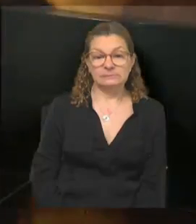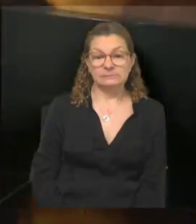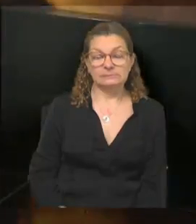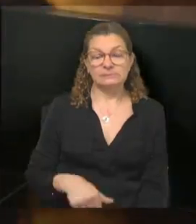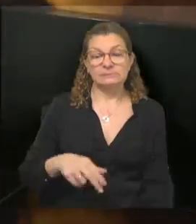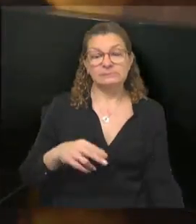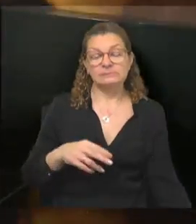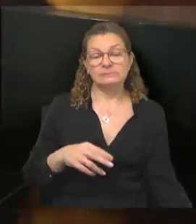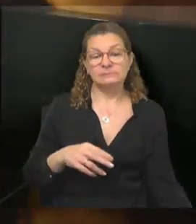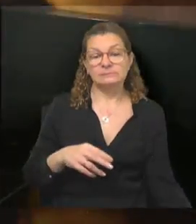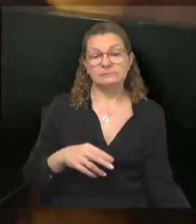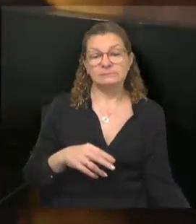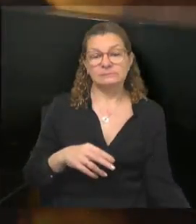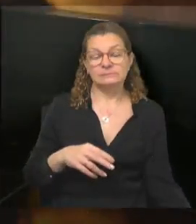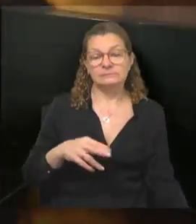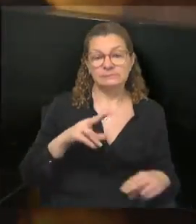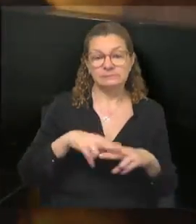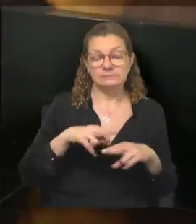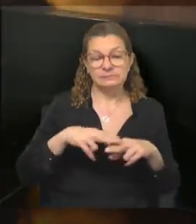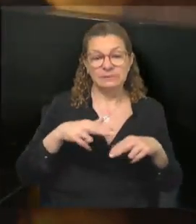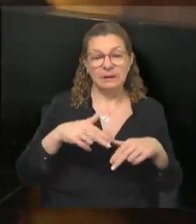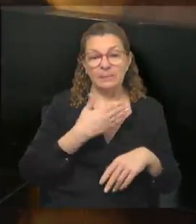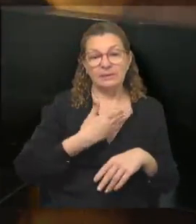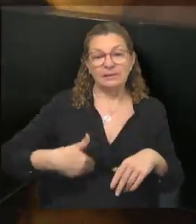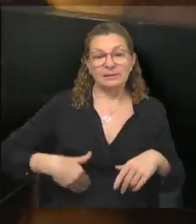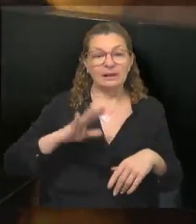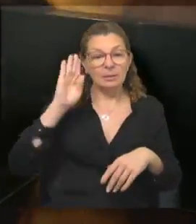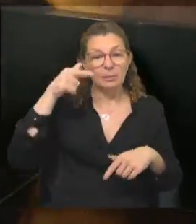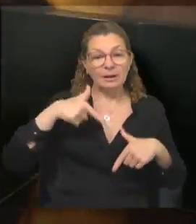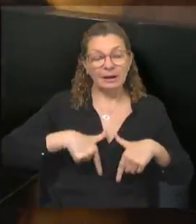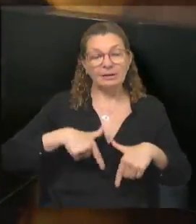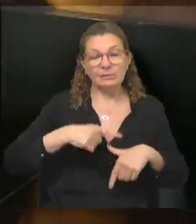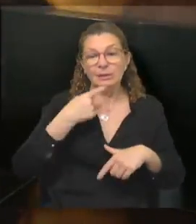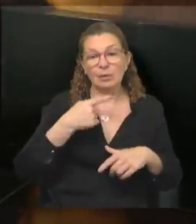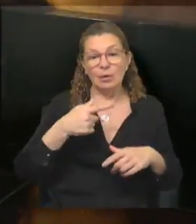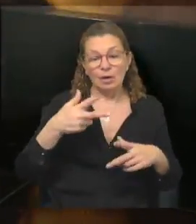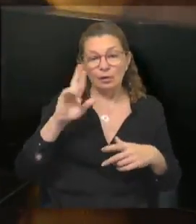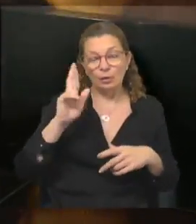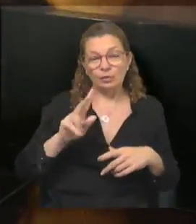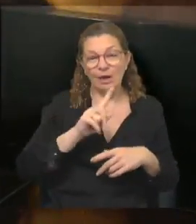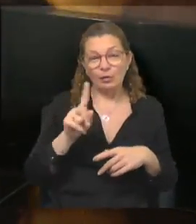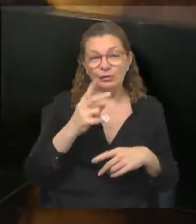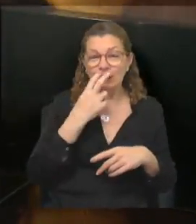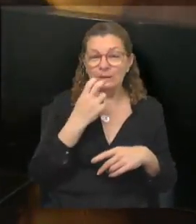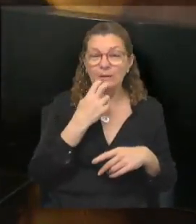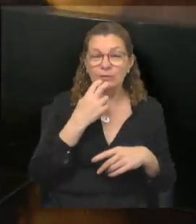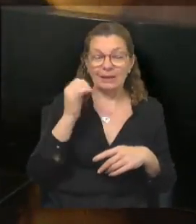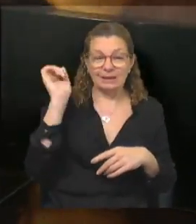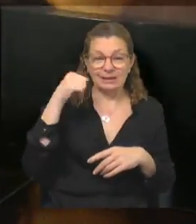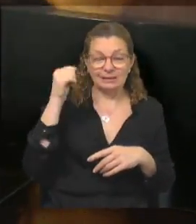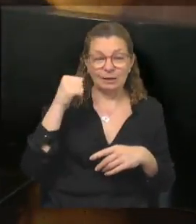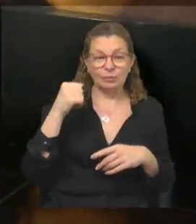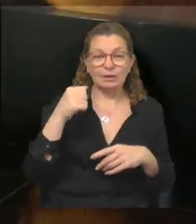martes el presidente de la república Luis la calle Pou inauguró obras en el tramo de la ruta 11 entre San José y Santa Lucía